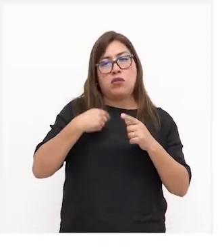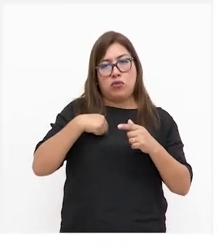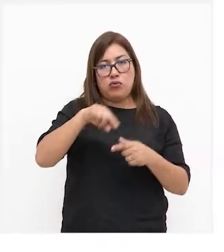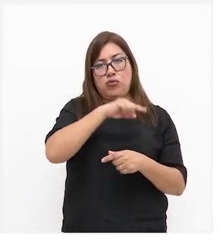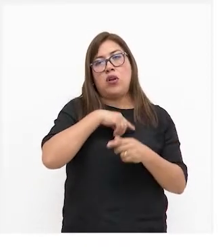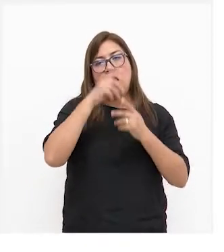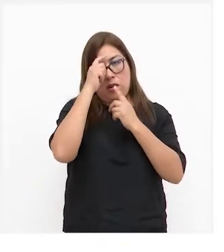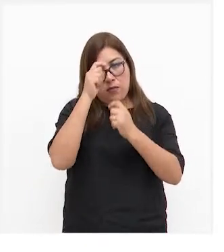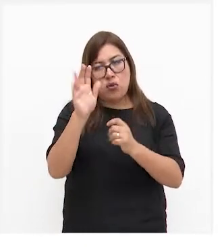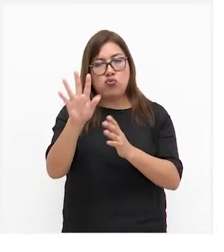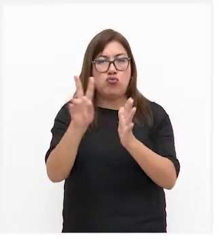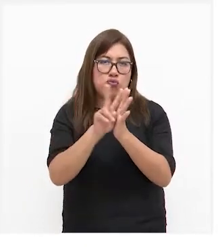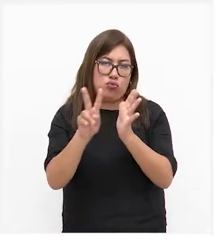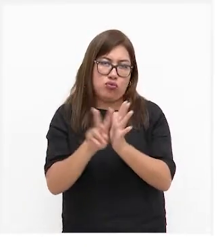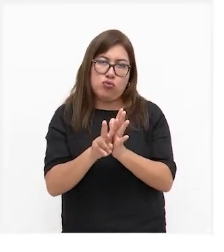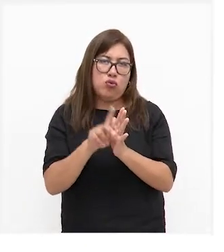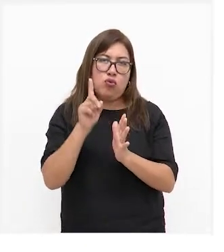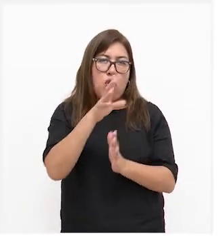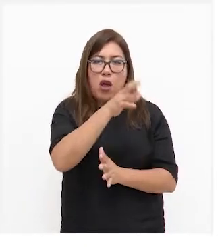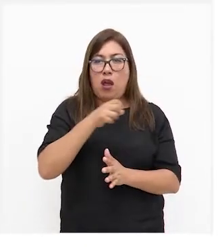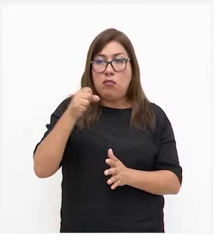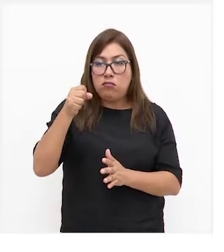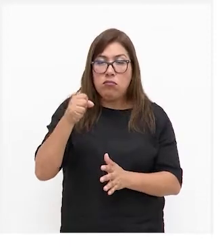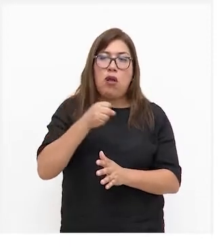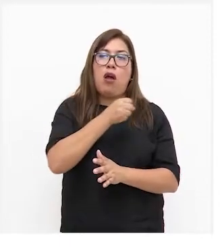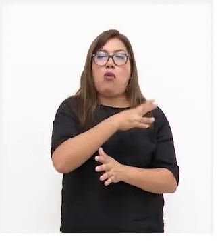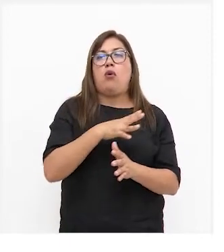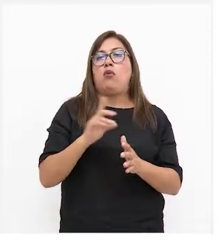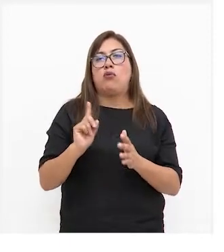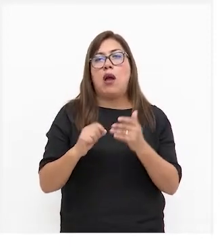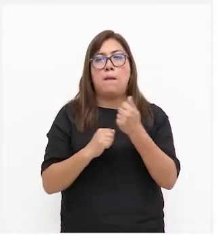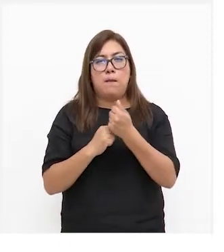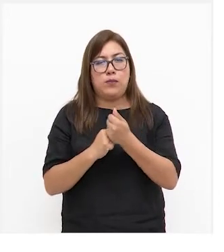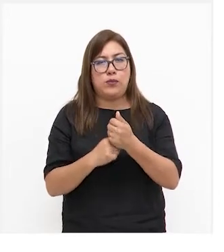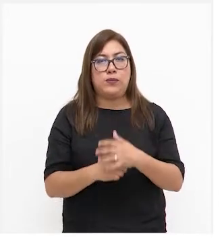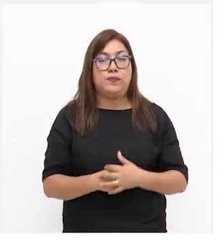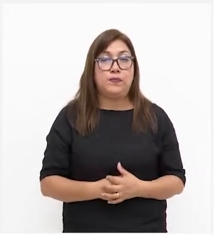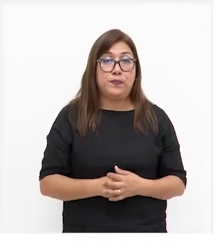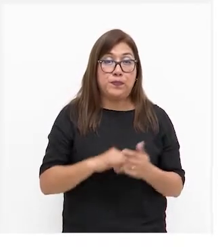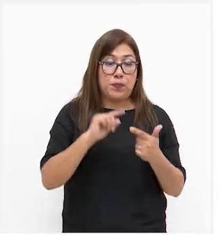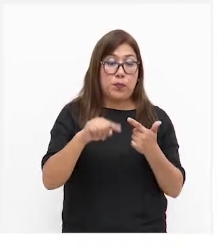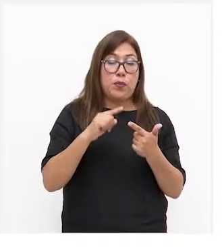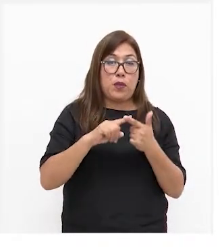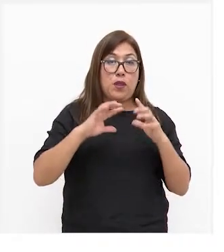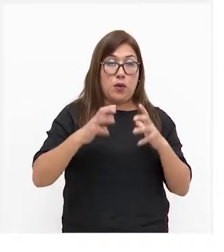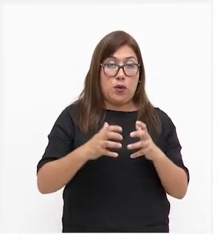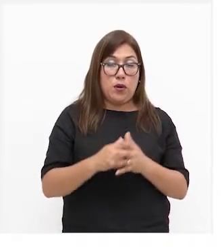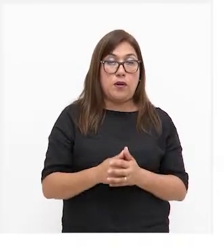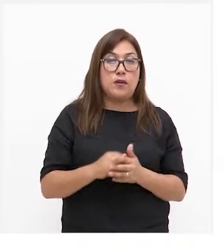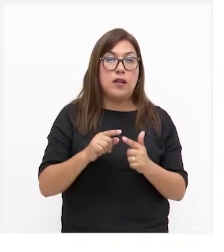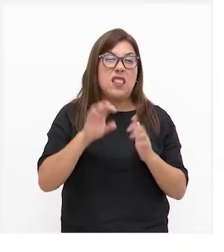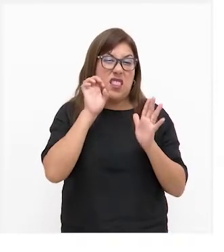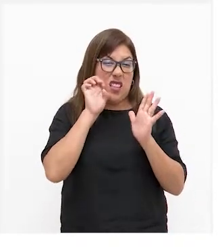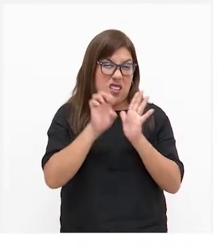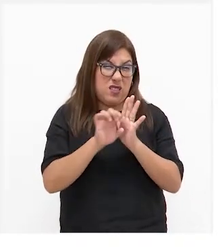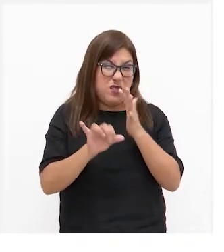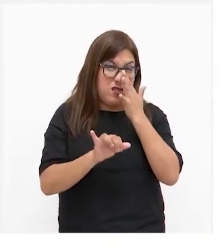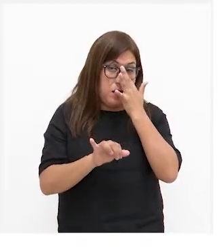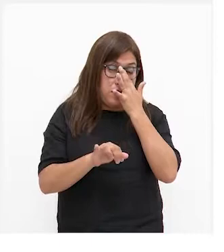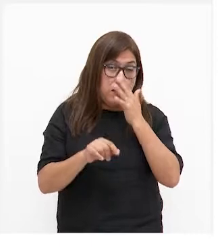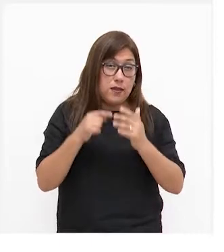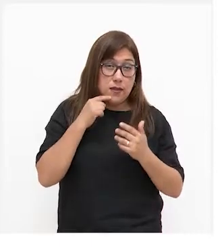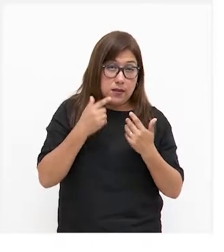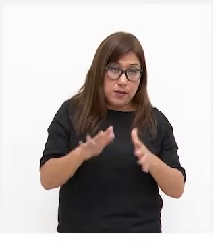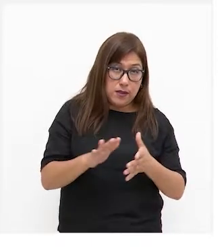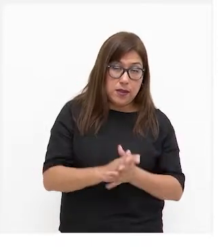respetarse la voluntad de no designar el apoyo. Sobre el segundo caso, a manera de ejemplo, si